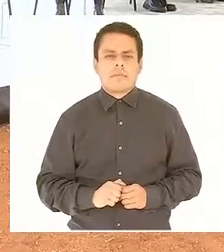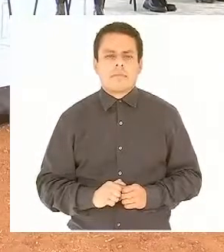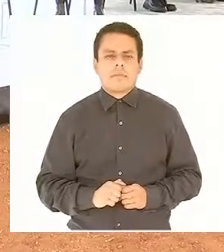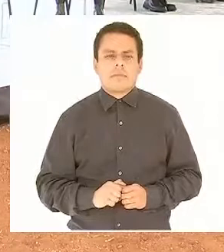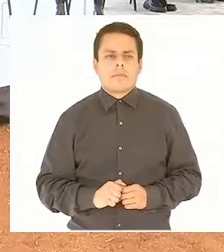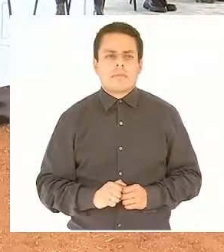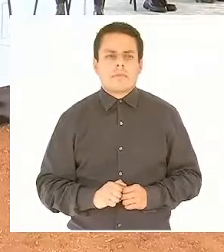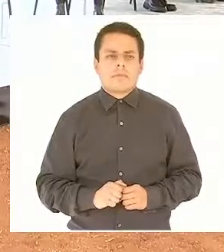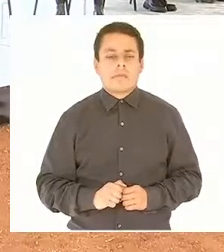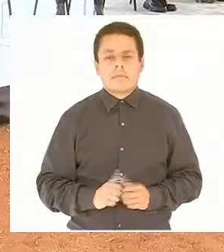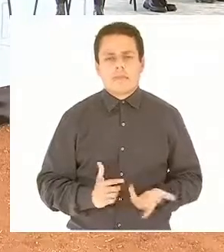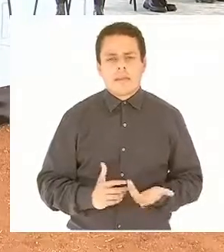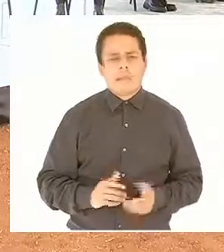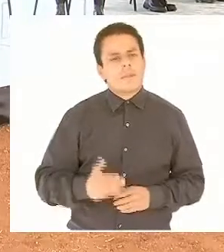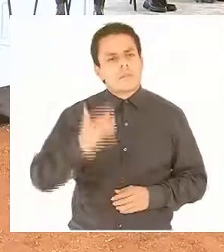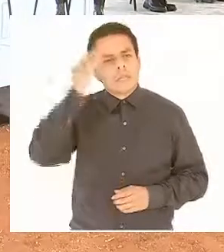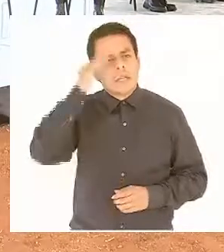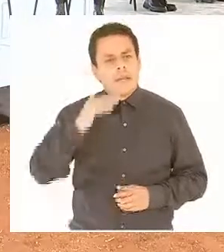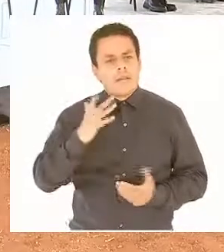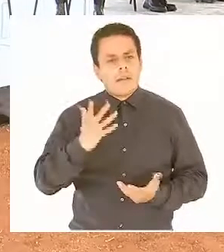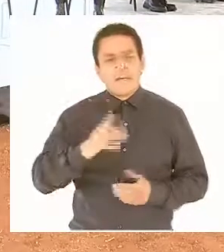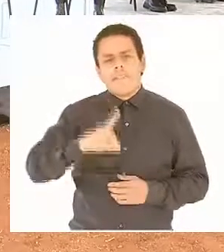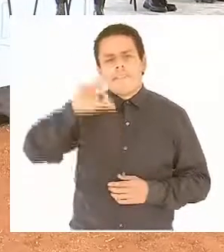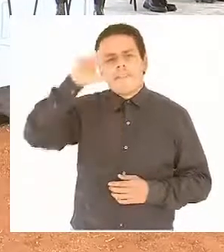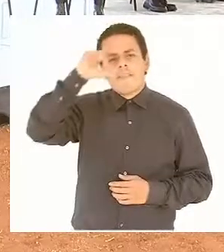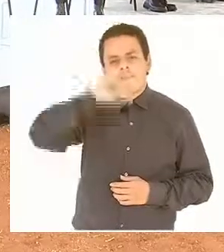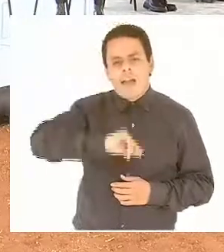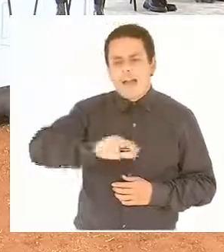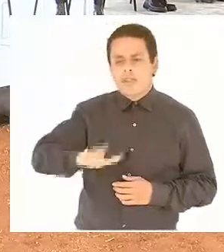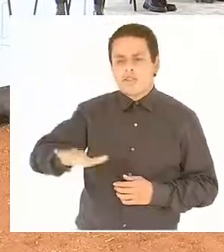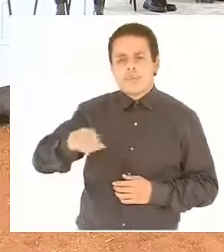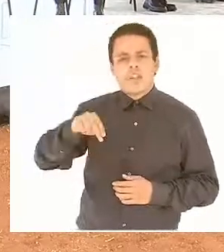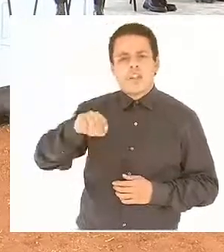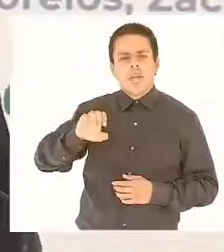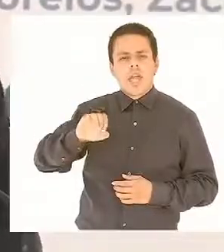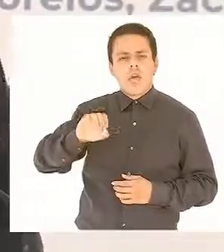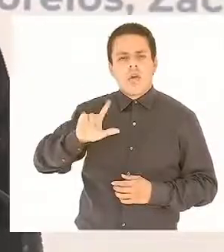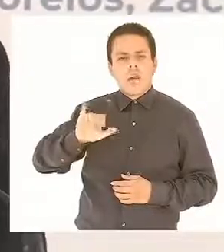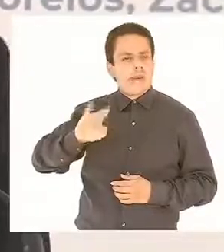Una falla del modelo neoliberal